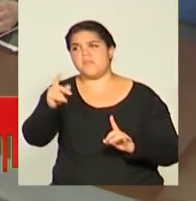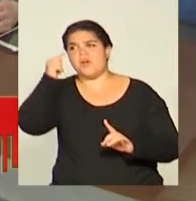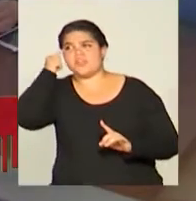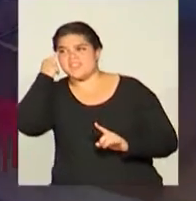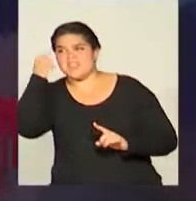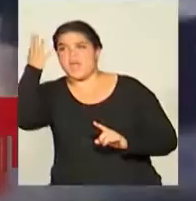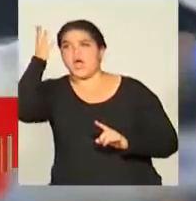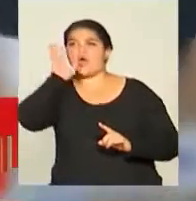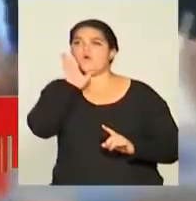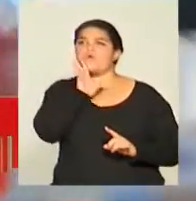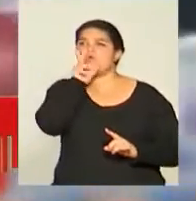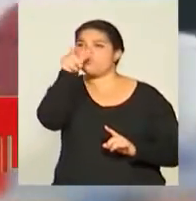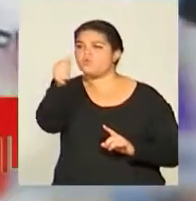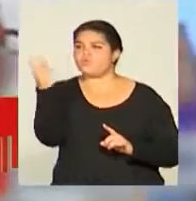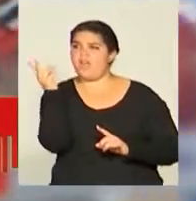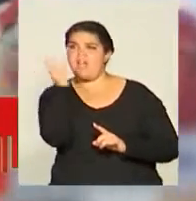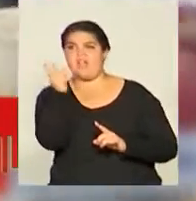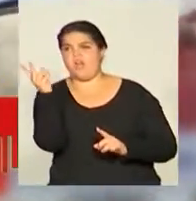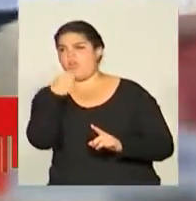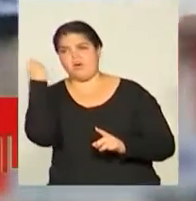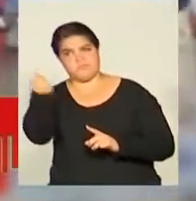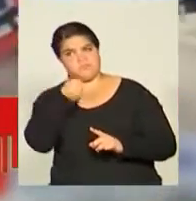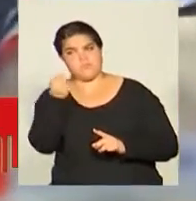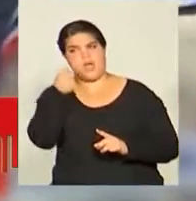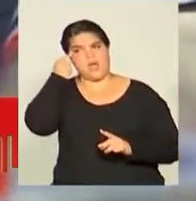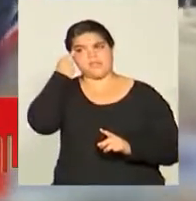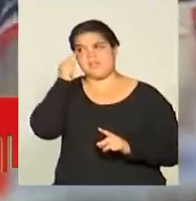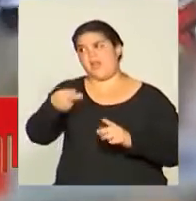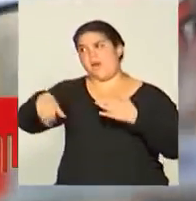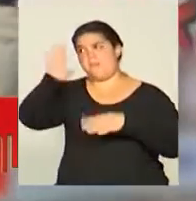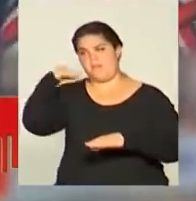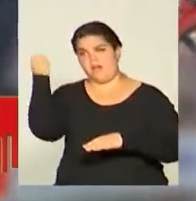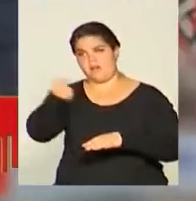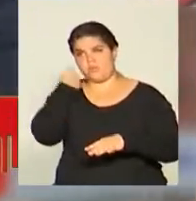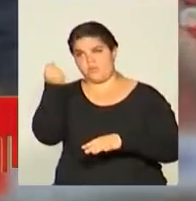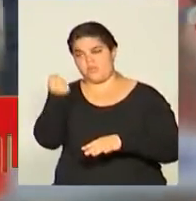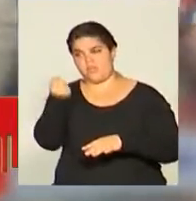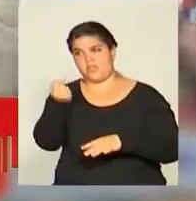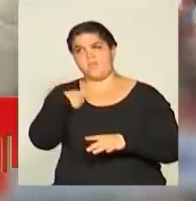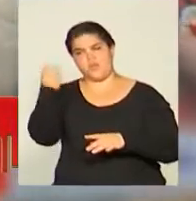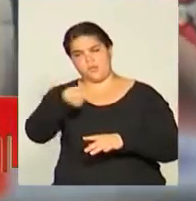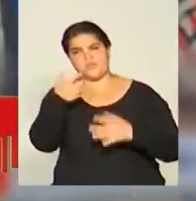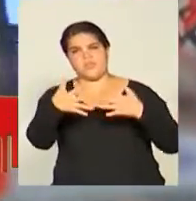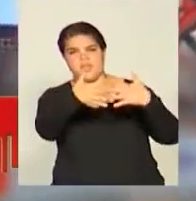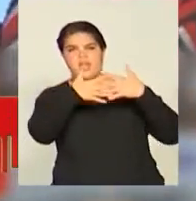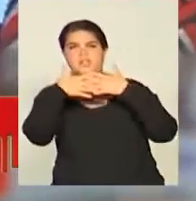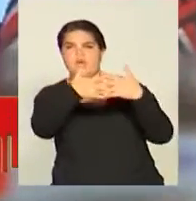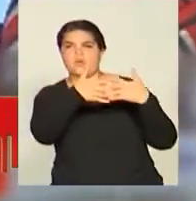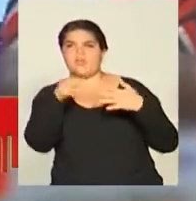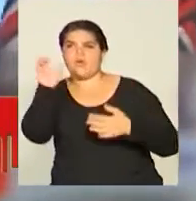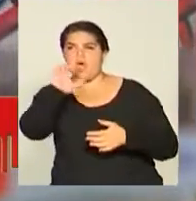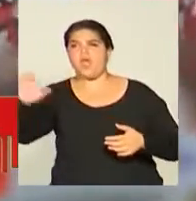2 potencias importantes, especialmente China, pero hay que volver a acercarse a Estados Unidos, a Europa.